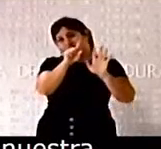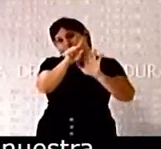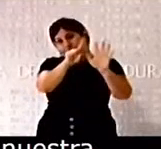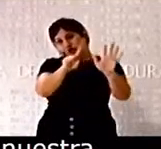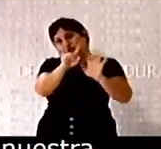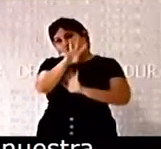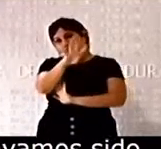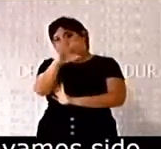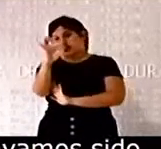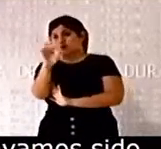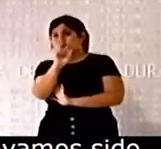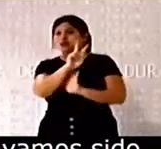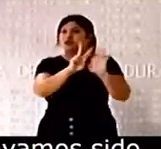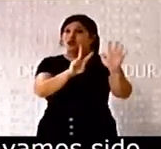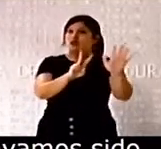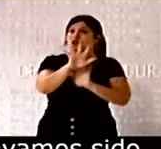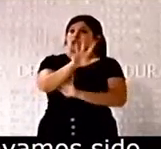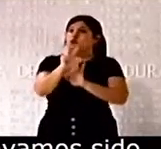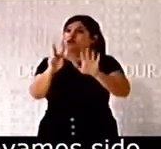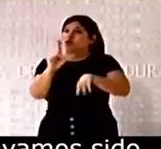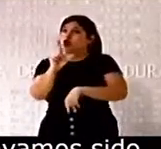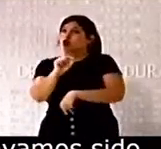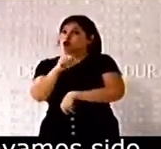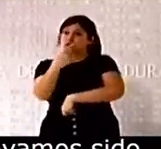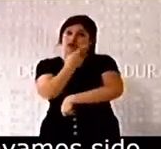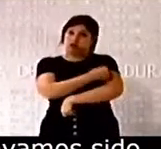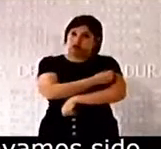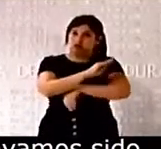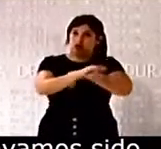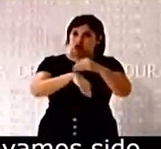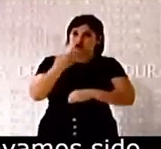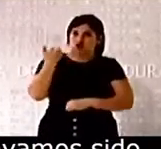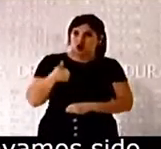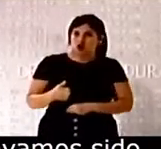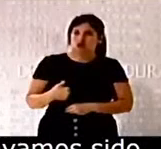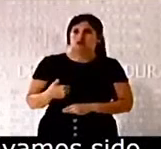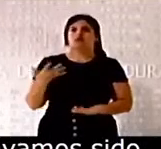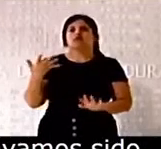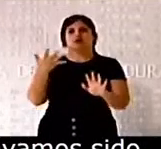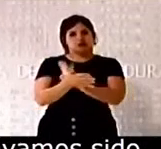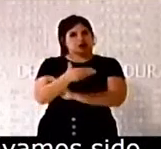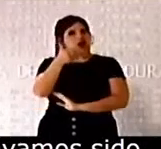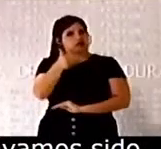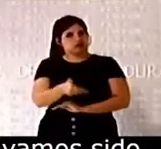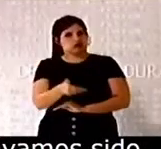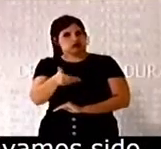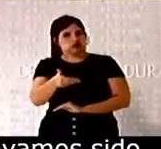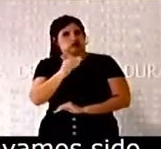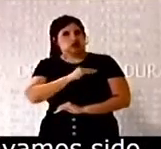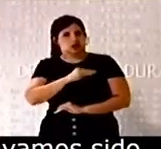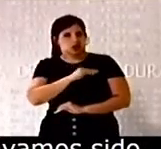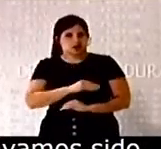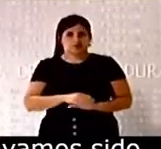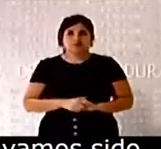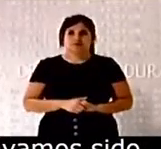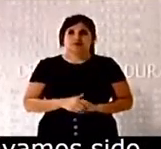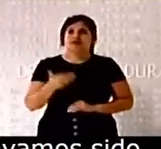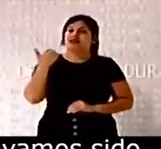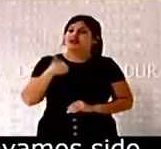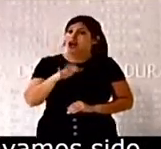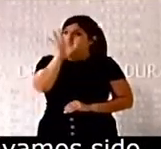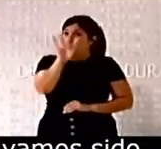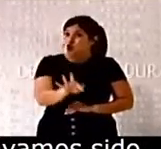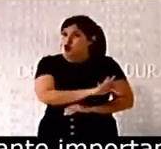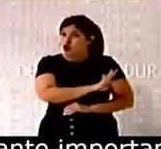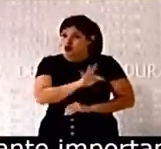640.757 dosis de vacuna es una cifra bastante importante. De que tengamos ya a un